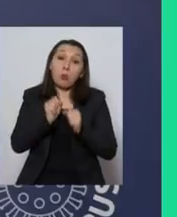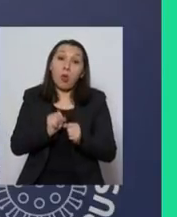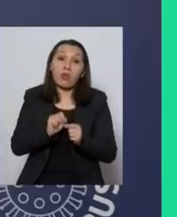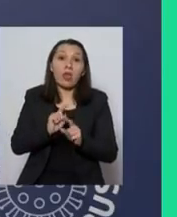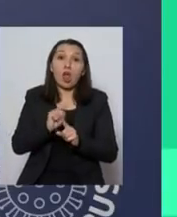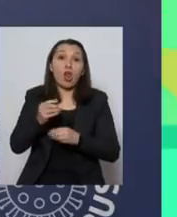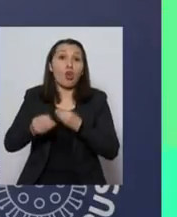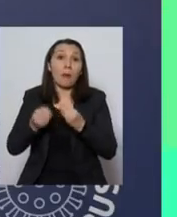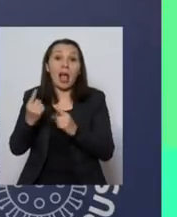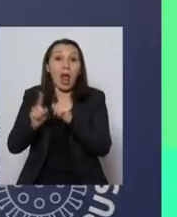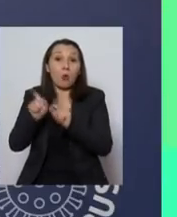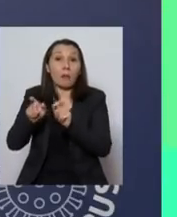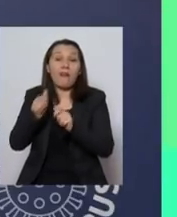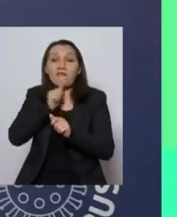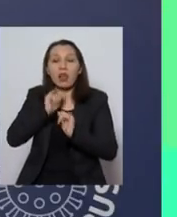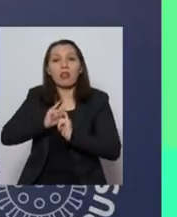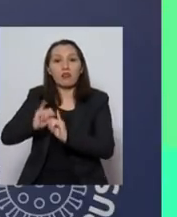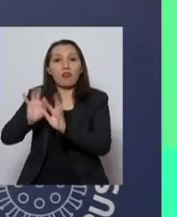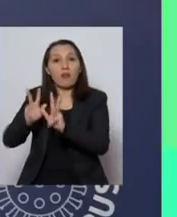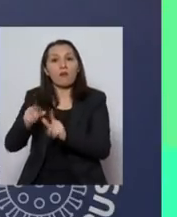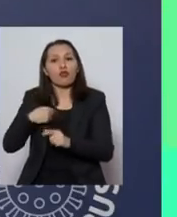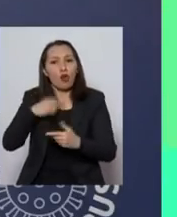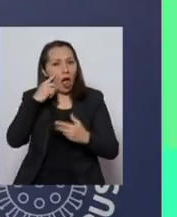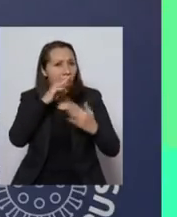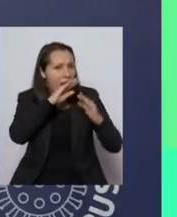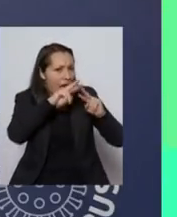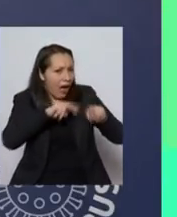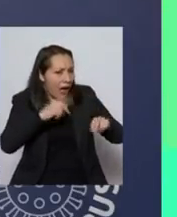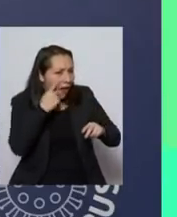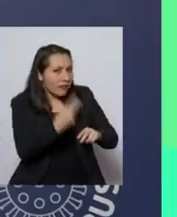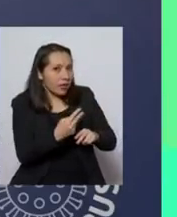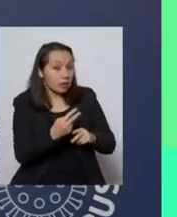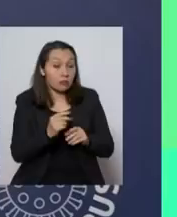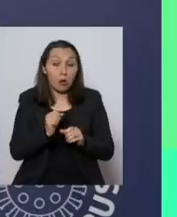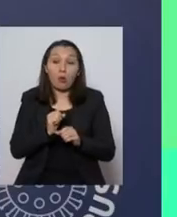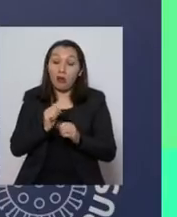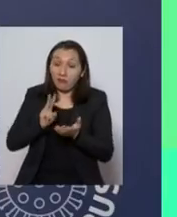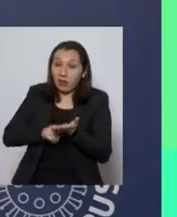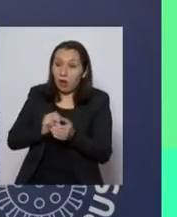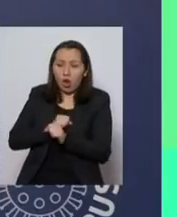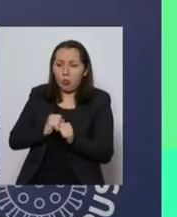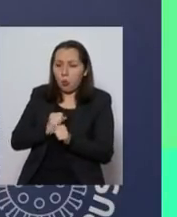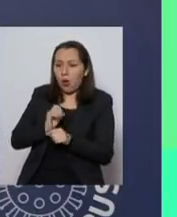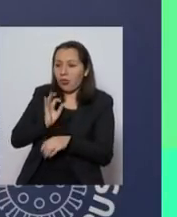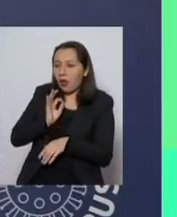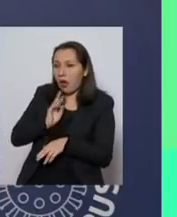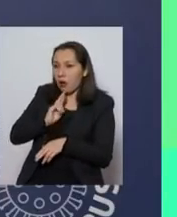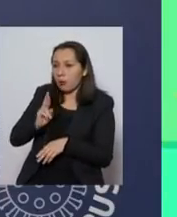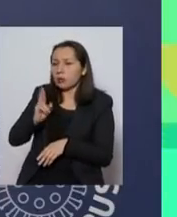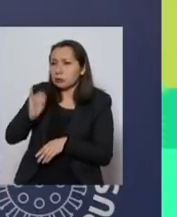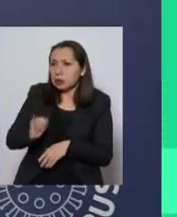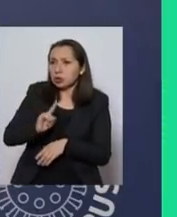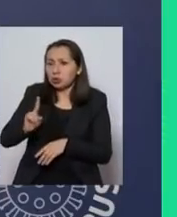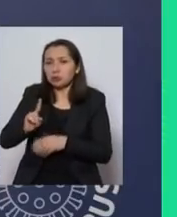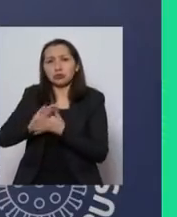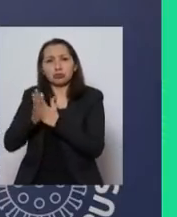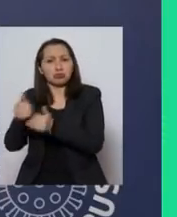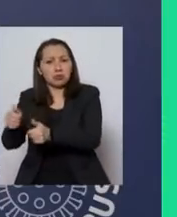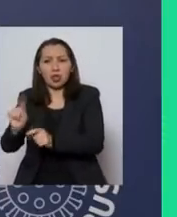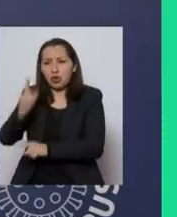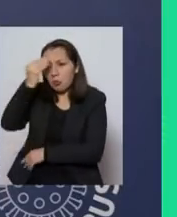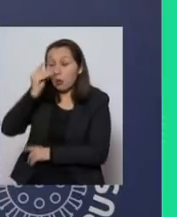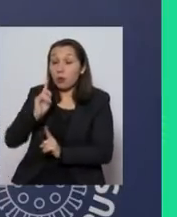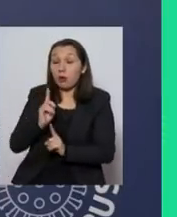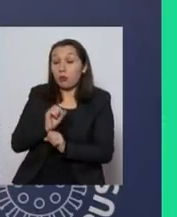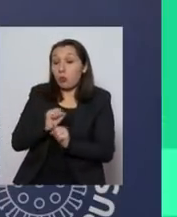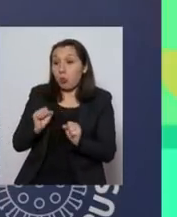estar ocurriendo y voy a revisar el tema, pero no me atrevo, sinceramente, a decir, mire, todo está bien, no se